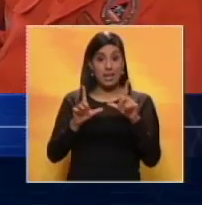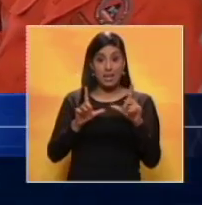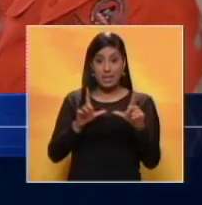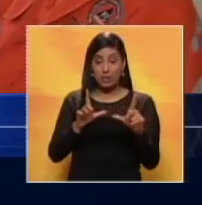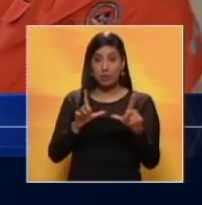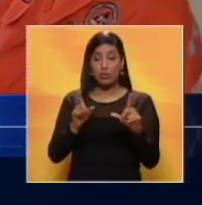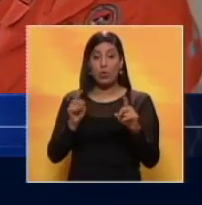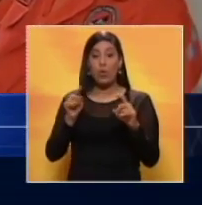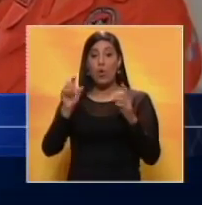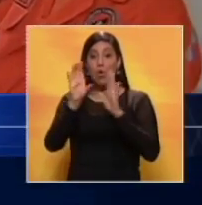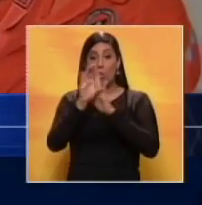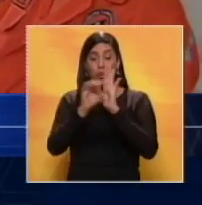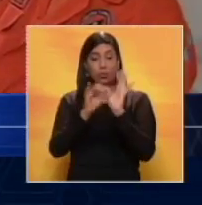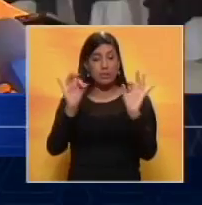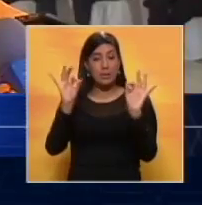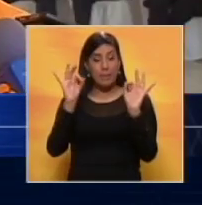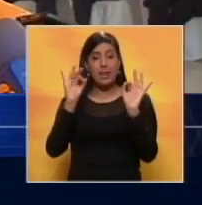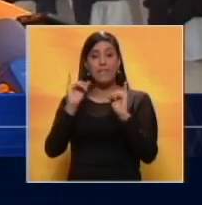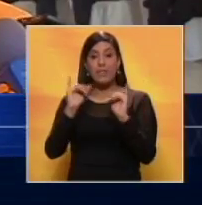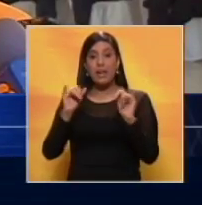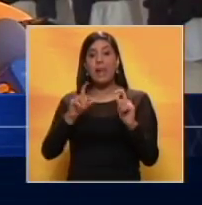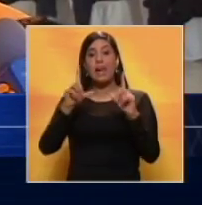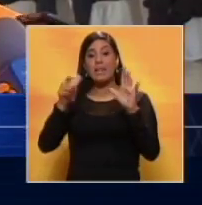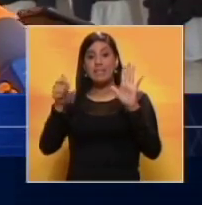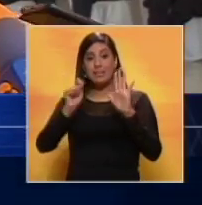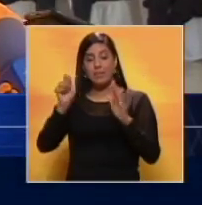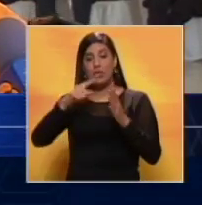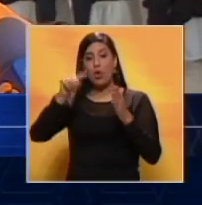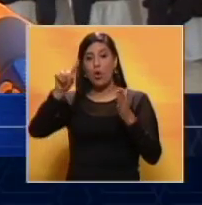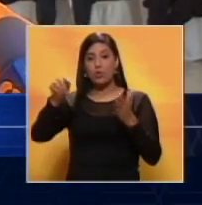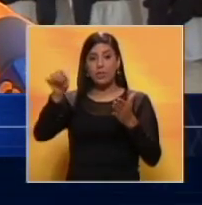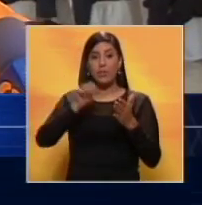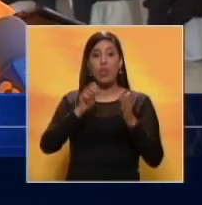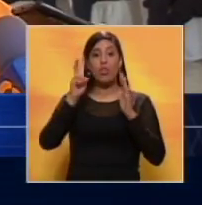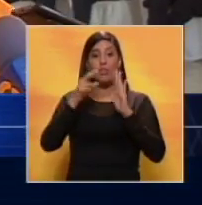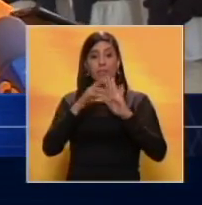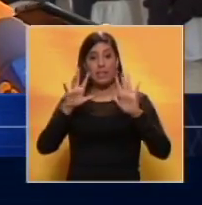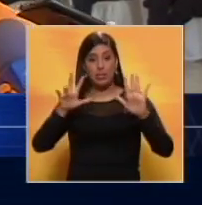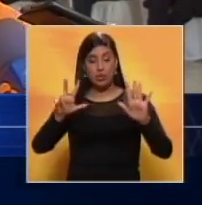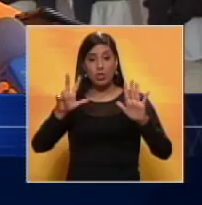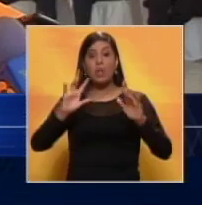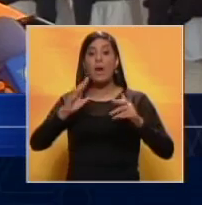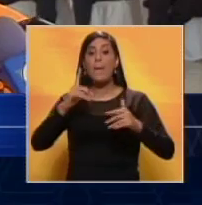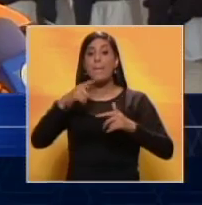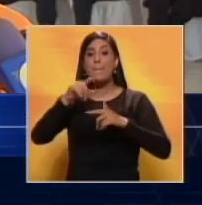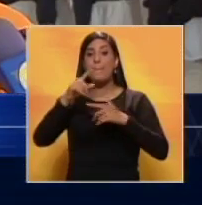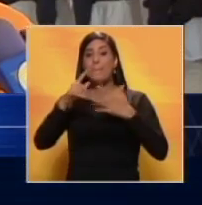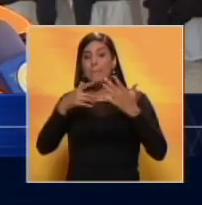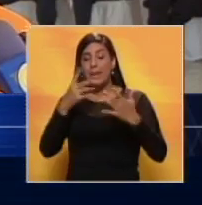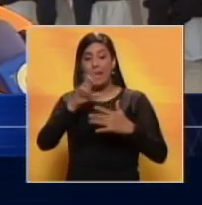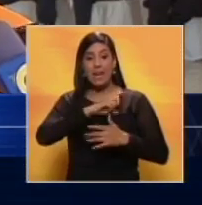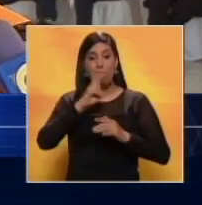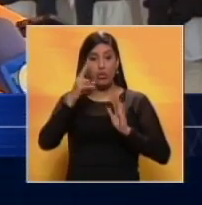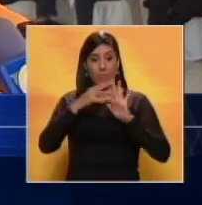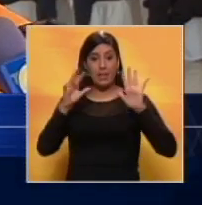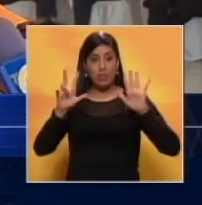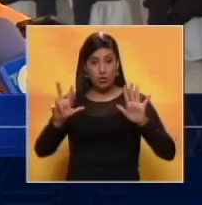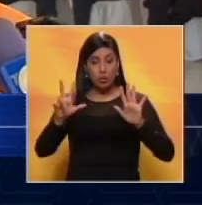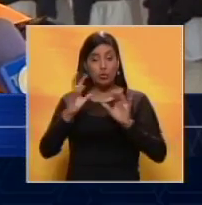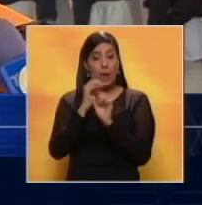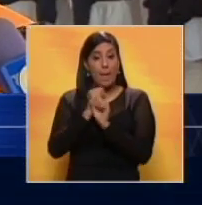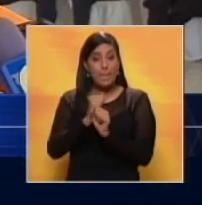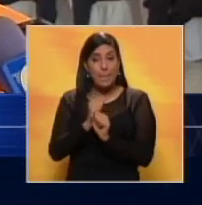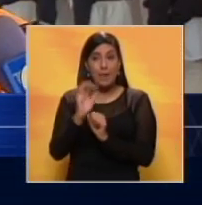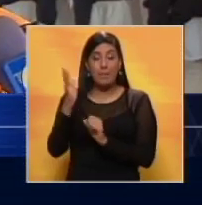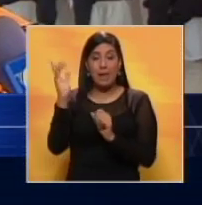ese curso especial van a ser a los 6 meses contratados en el 2018. Para enero del 2018